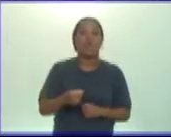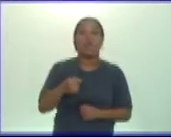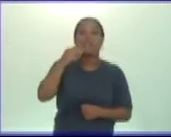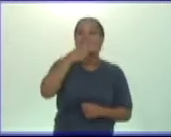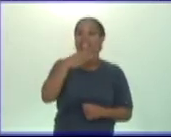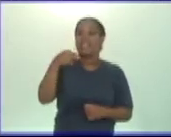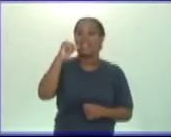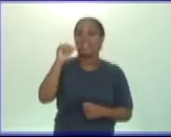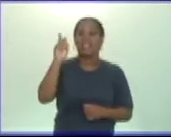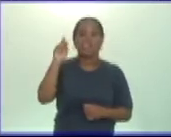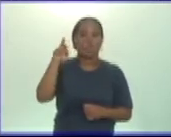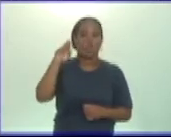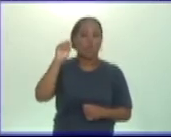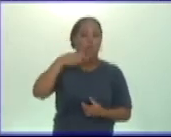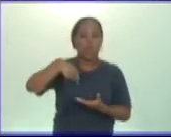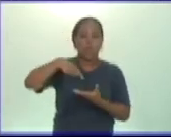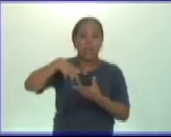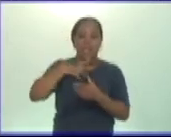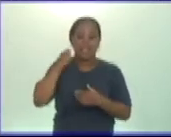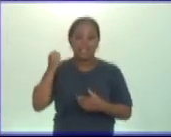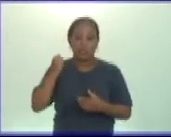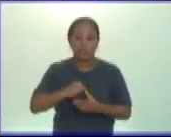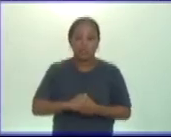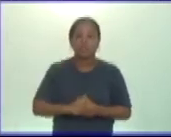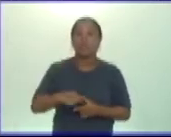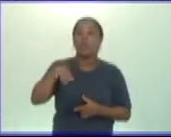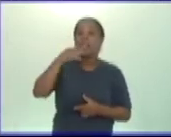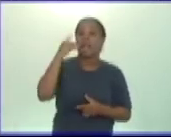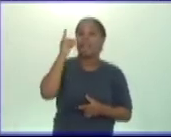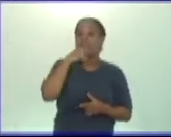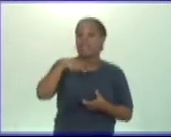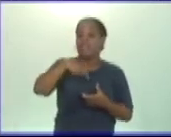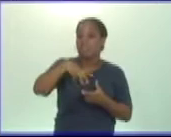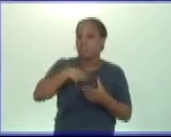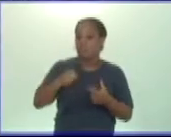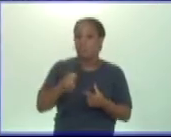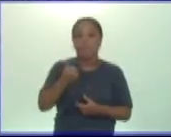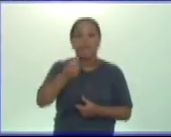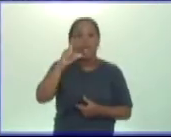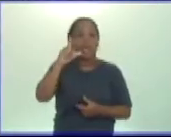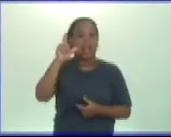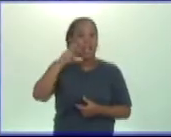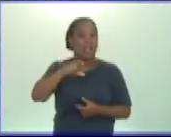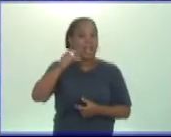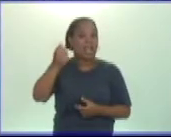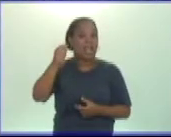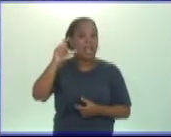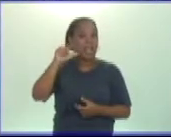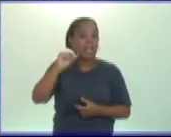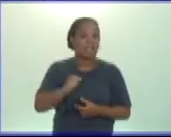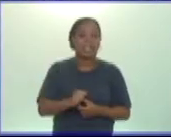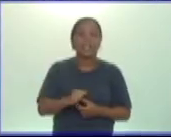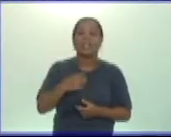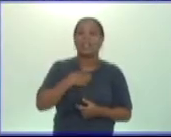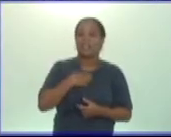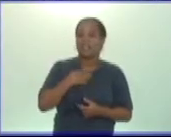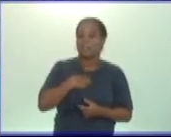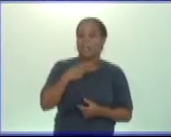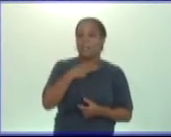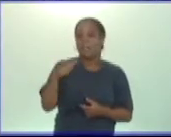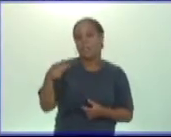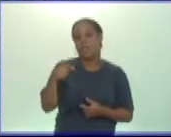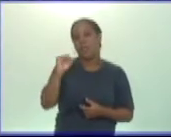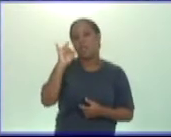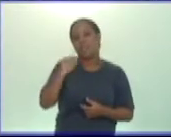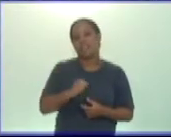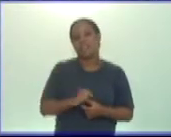Por otro lado, las disoluciones alcalinas tienen un pH superior a 7. La disolución se considera neutra cuando su pH es